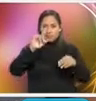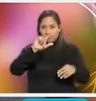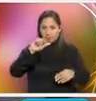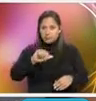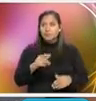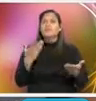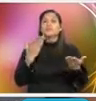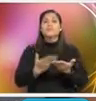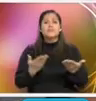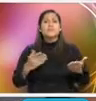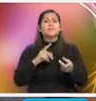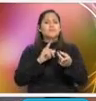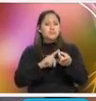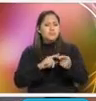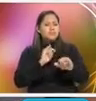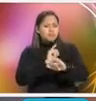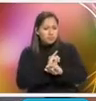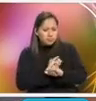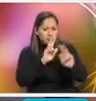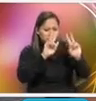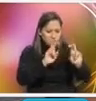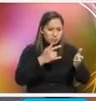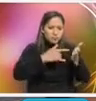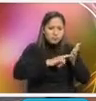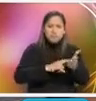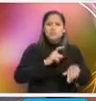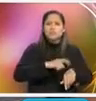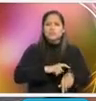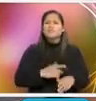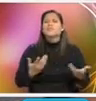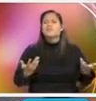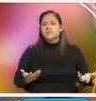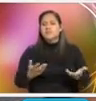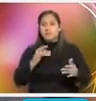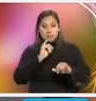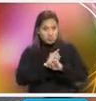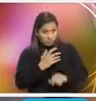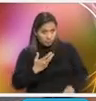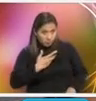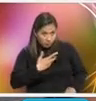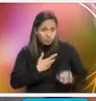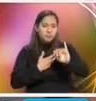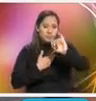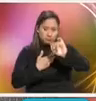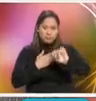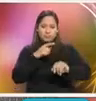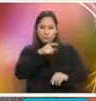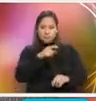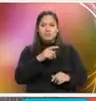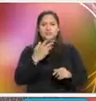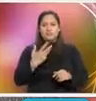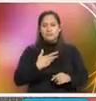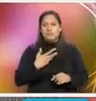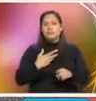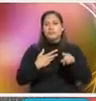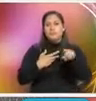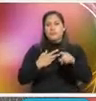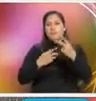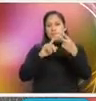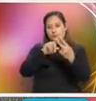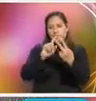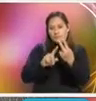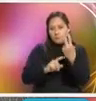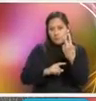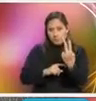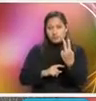¿dónde podríamos consultar la cartelera, los horarios? ¿Hay alguna página de internet? Sí, bueno, tenemos las dos